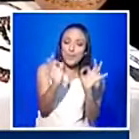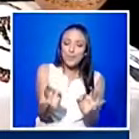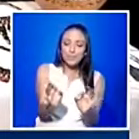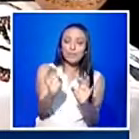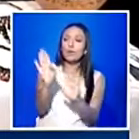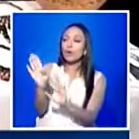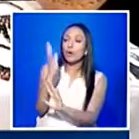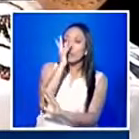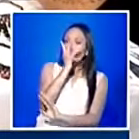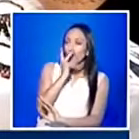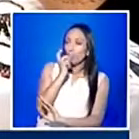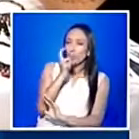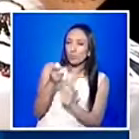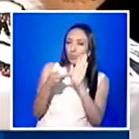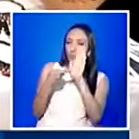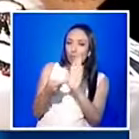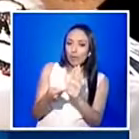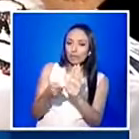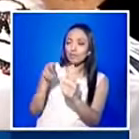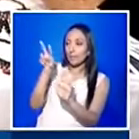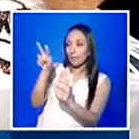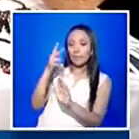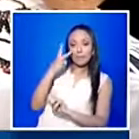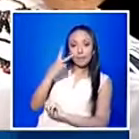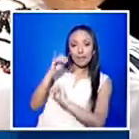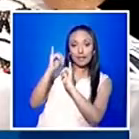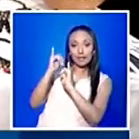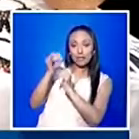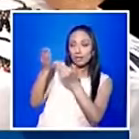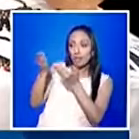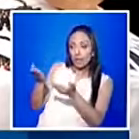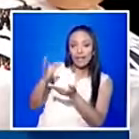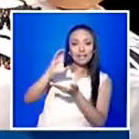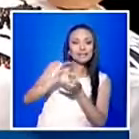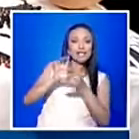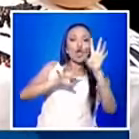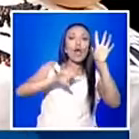los espectáculos que ustedes van a poder disfrutar ahí en el Centro de